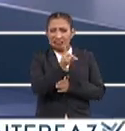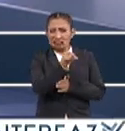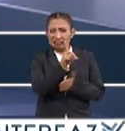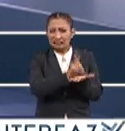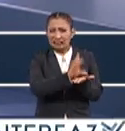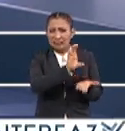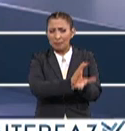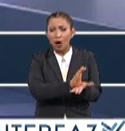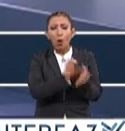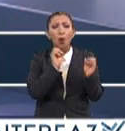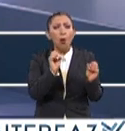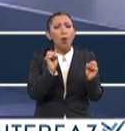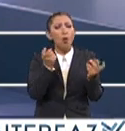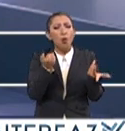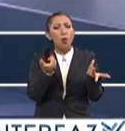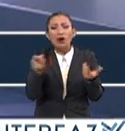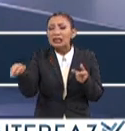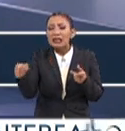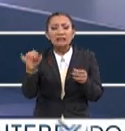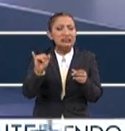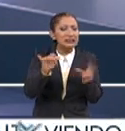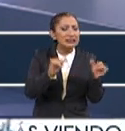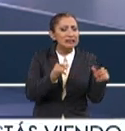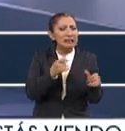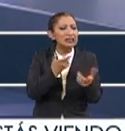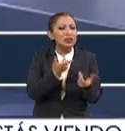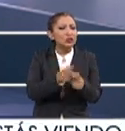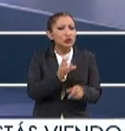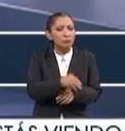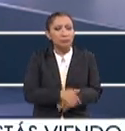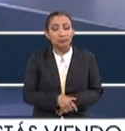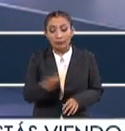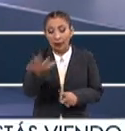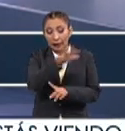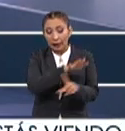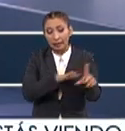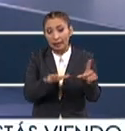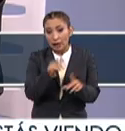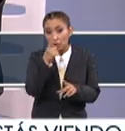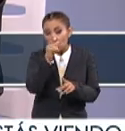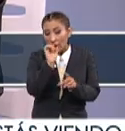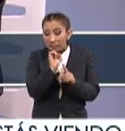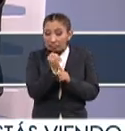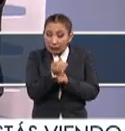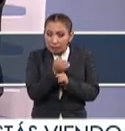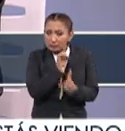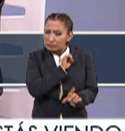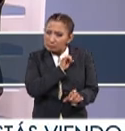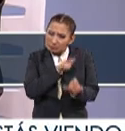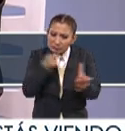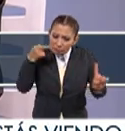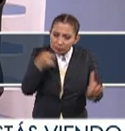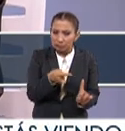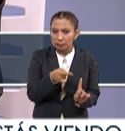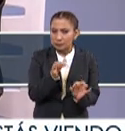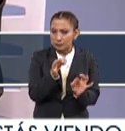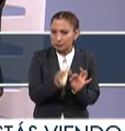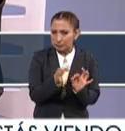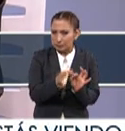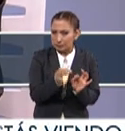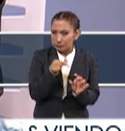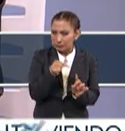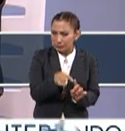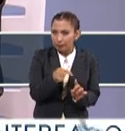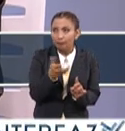una discapacidad o quién tiene una discapacidad y quién no. Es una condición muy específica en cuestión de